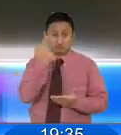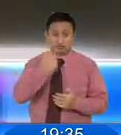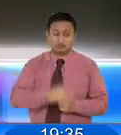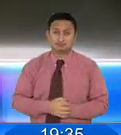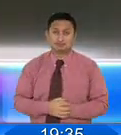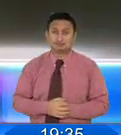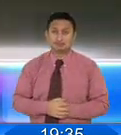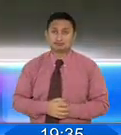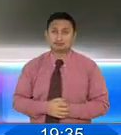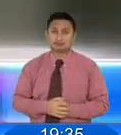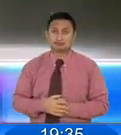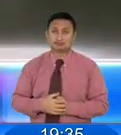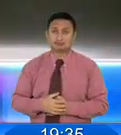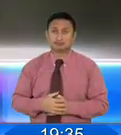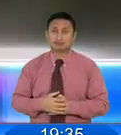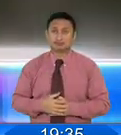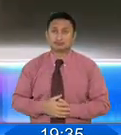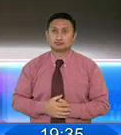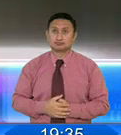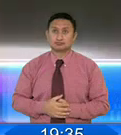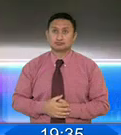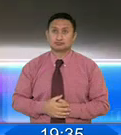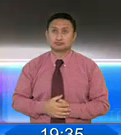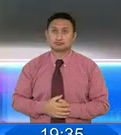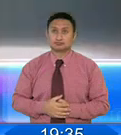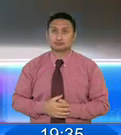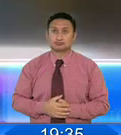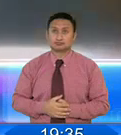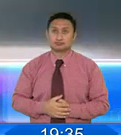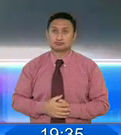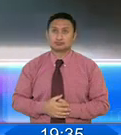muerte por encargo. ¡Arreglen la cabeza!